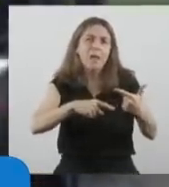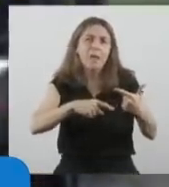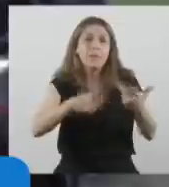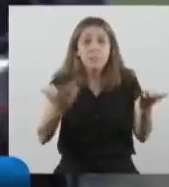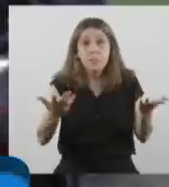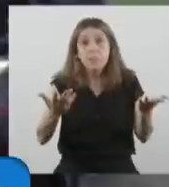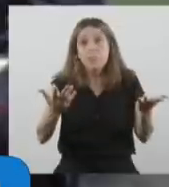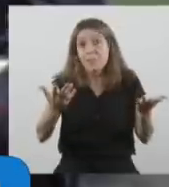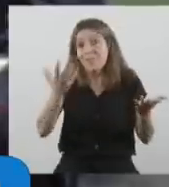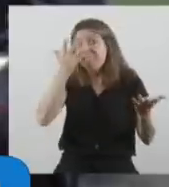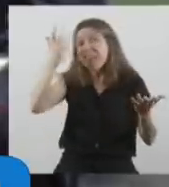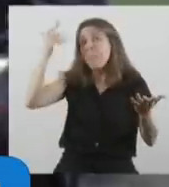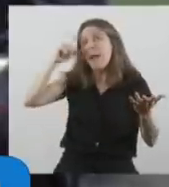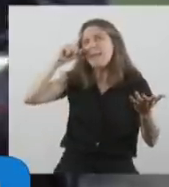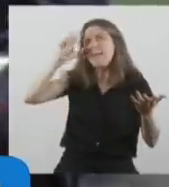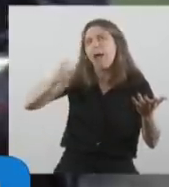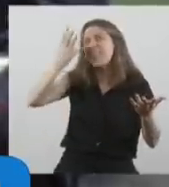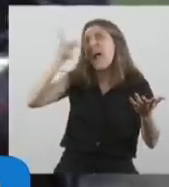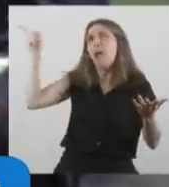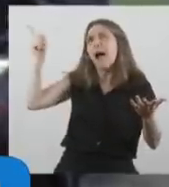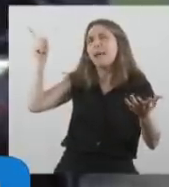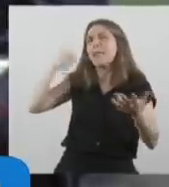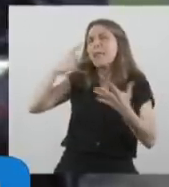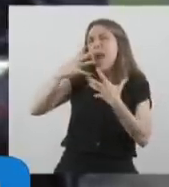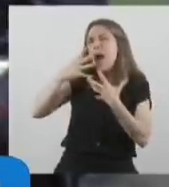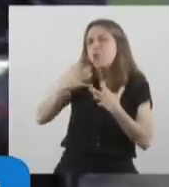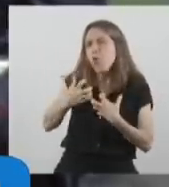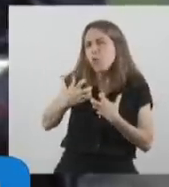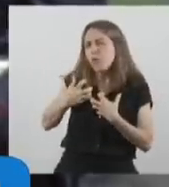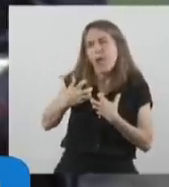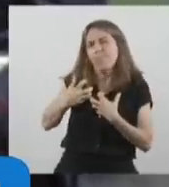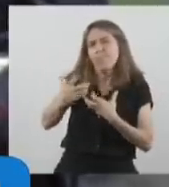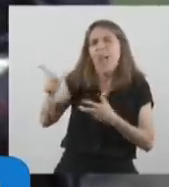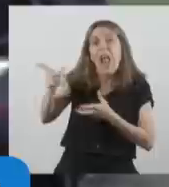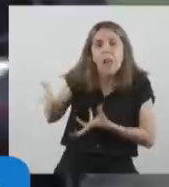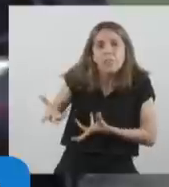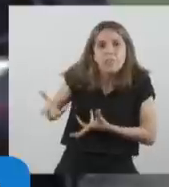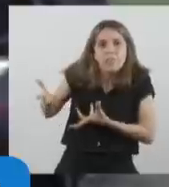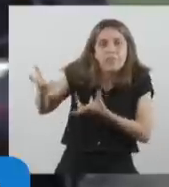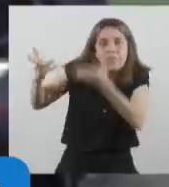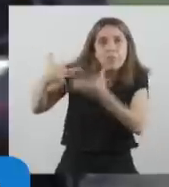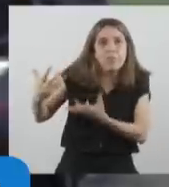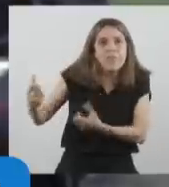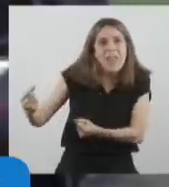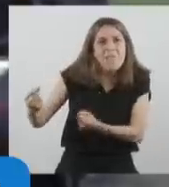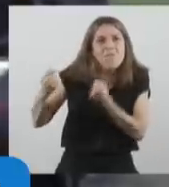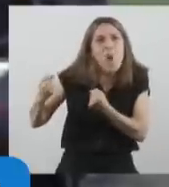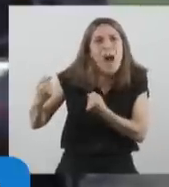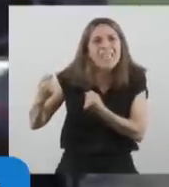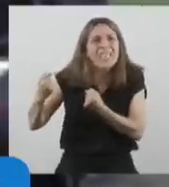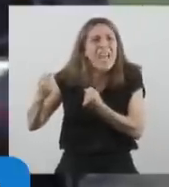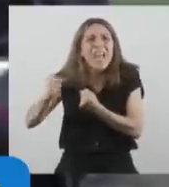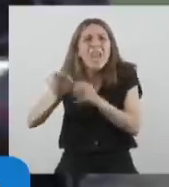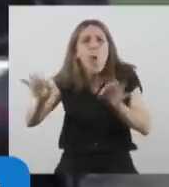quizá el martín nunca se angustia que fue un nombre inmenso que como el o inmensos hombres